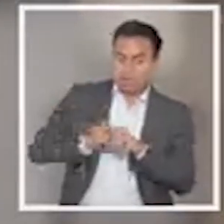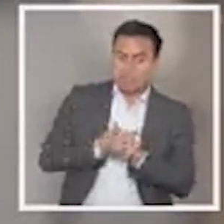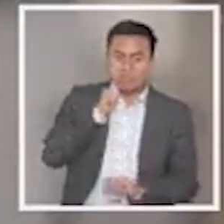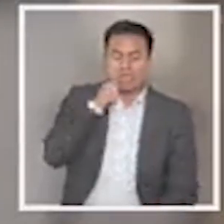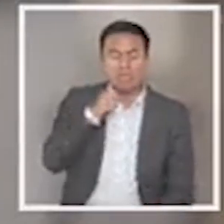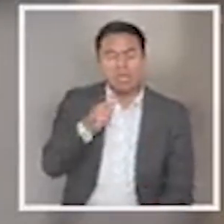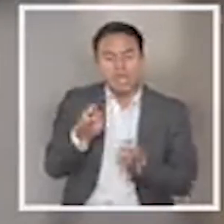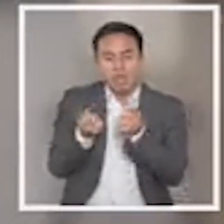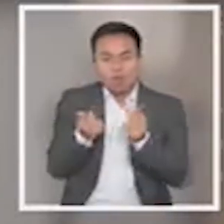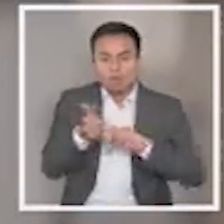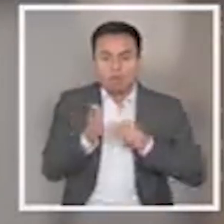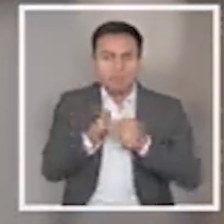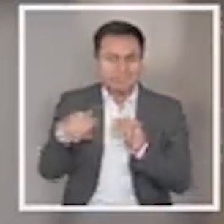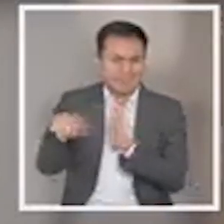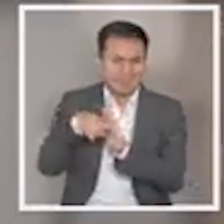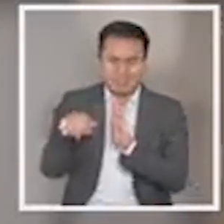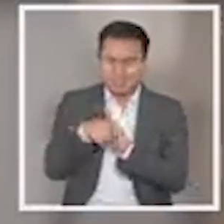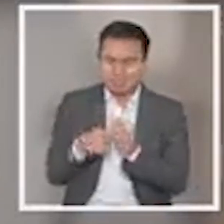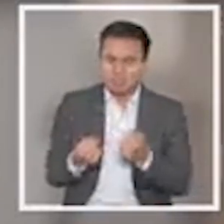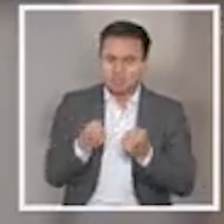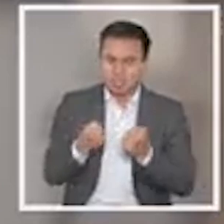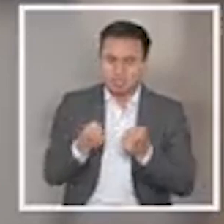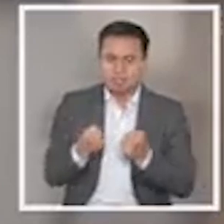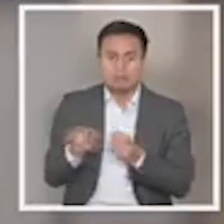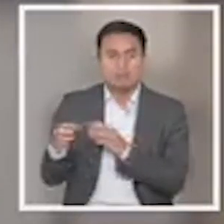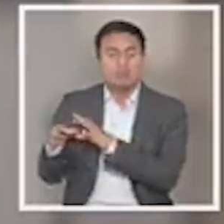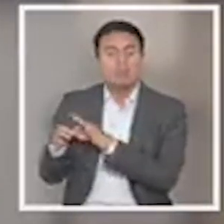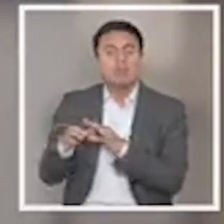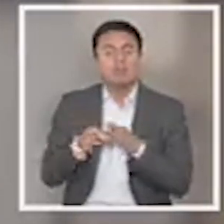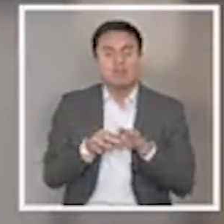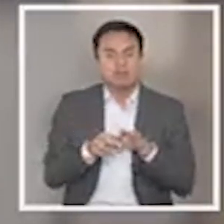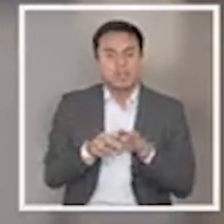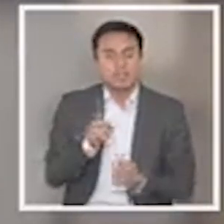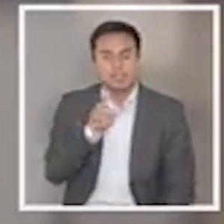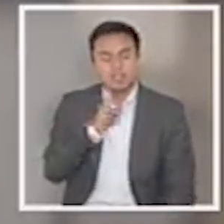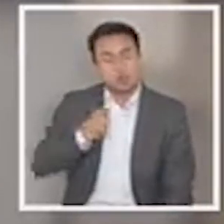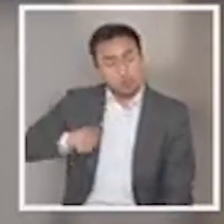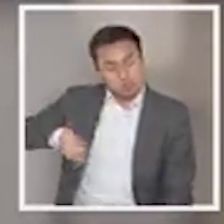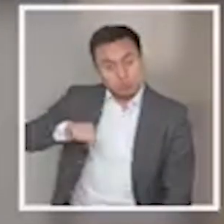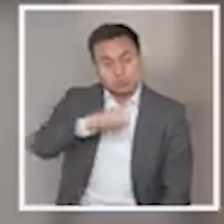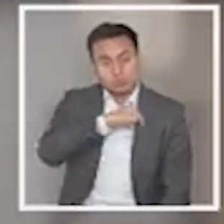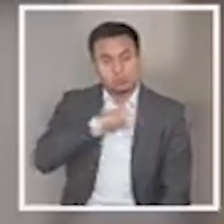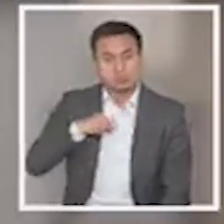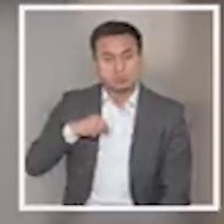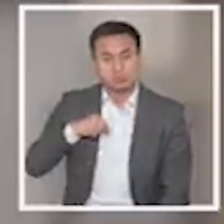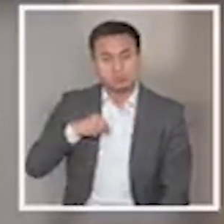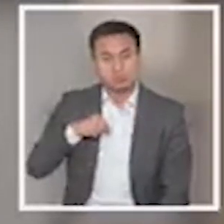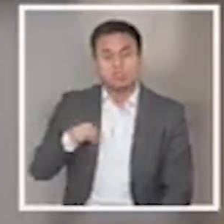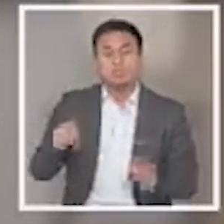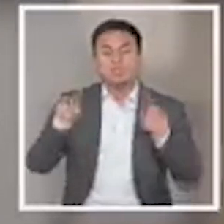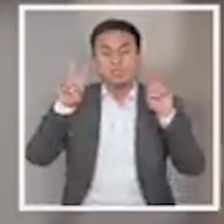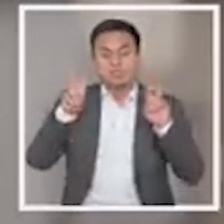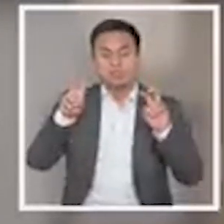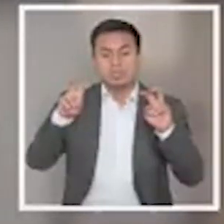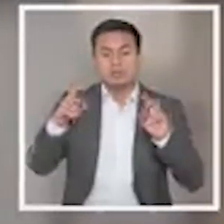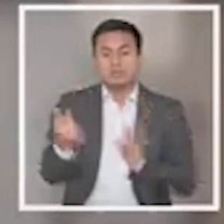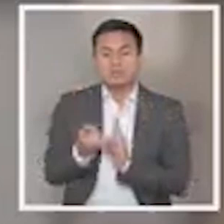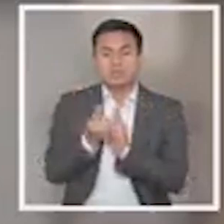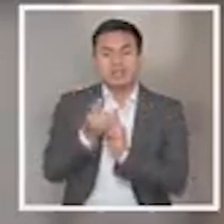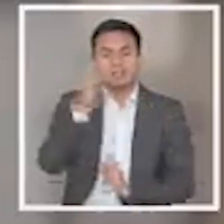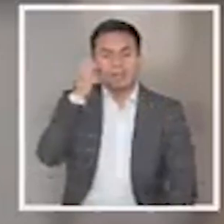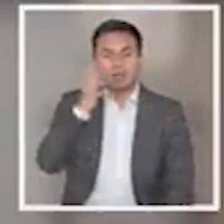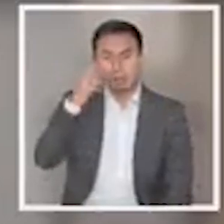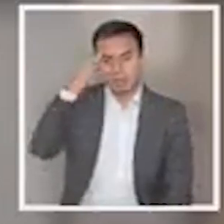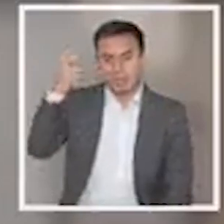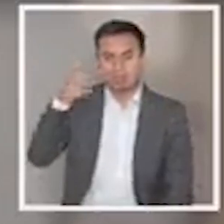consecuencias económicas muy negativas. Con lo cual quedamos en un encuentro presencial en